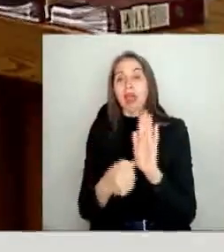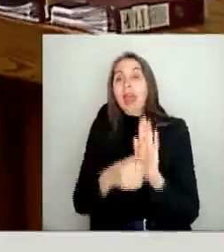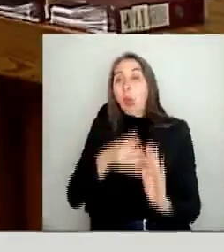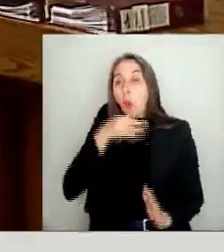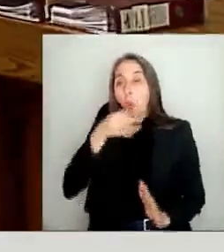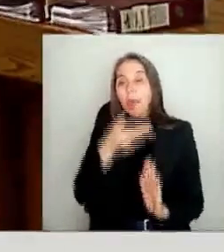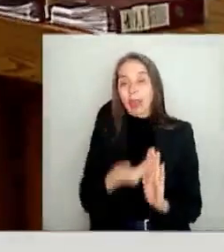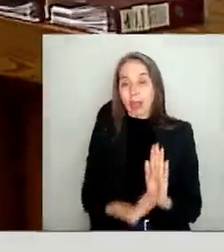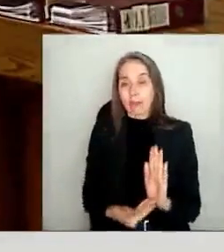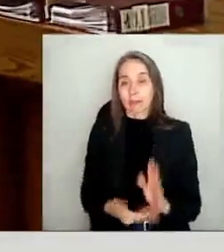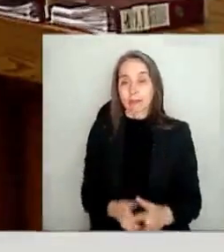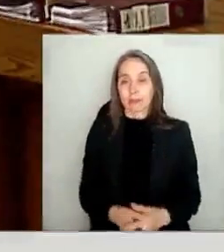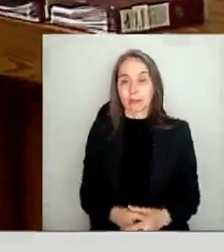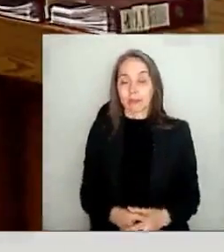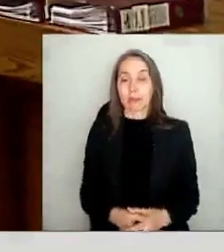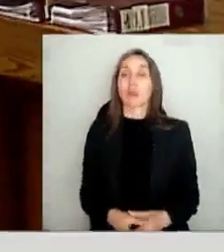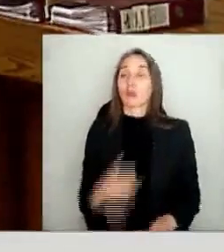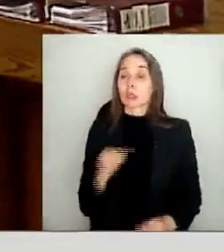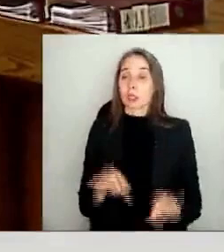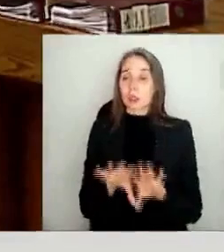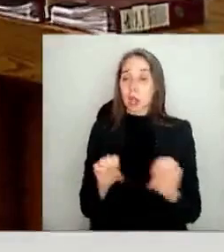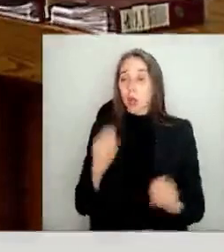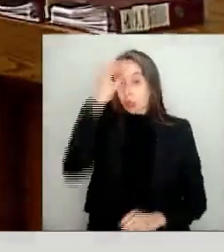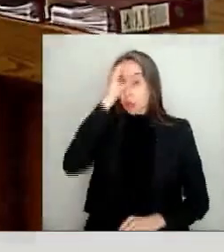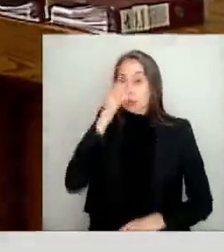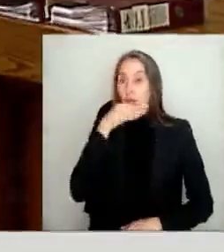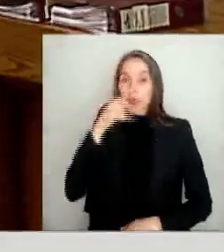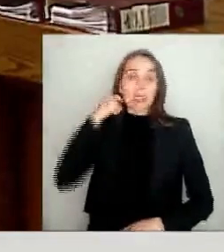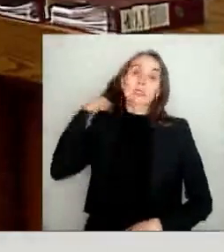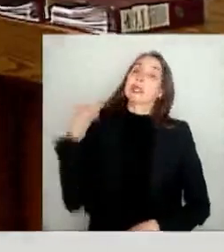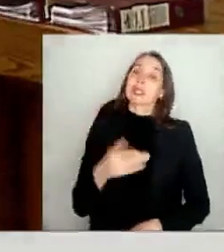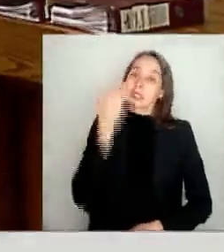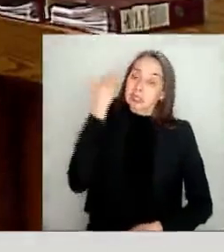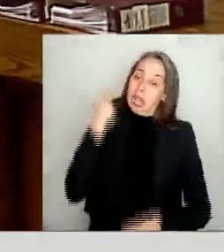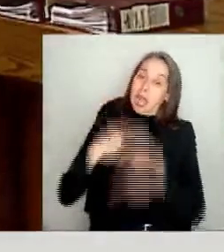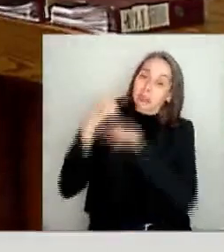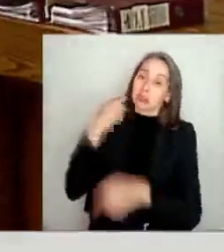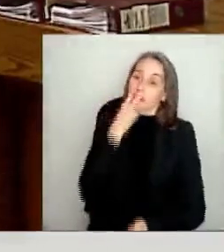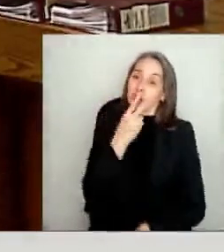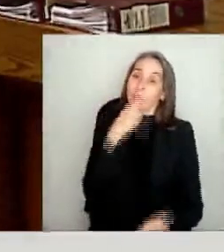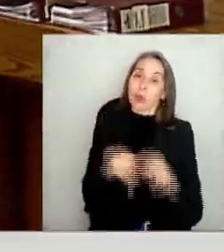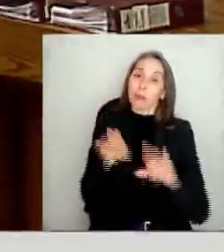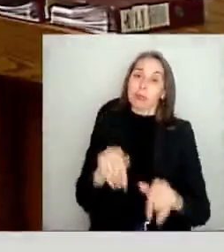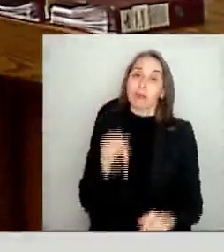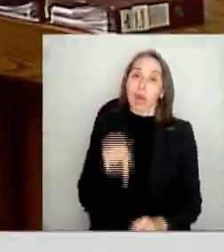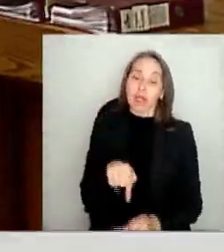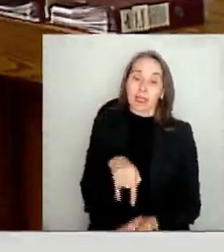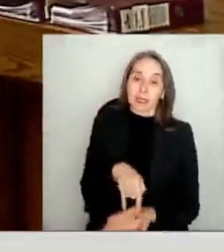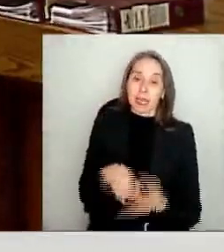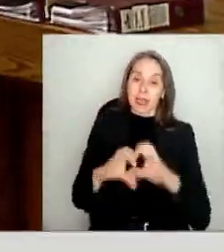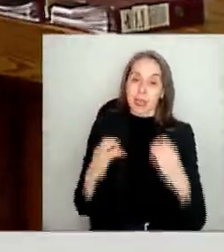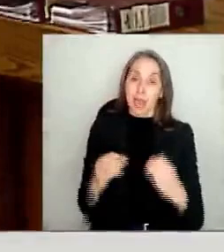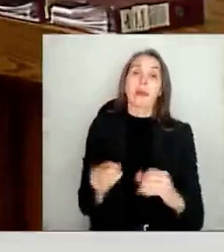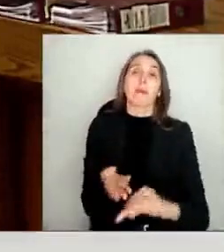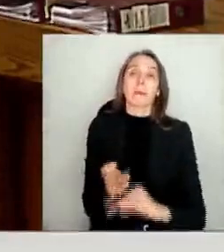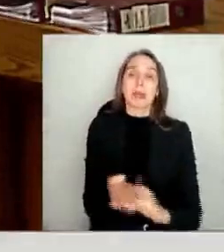cuenta Yo estoy de acuerdo con el criterio que hace porque esto ya lo hemos visto históricamente que este es el lugar para solicitar las modificaciones Además este